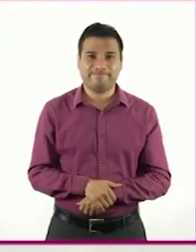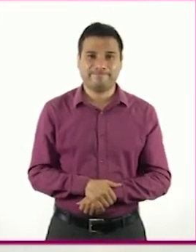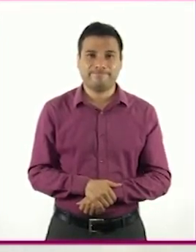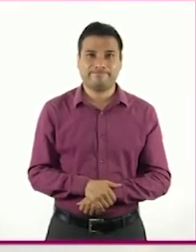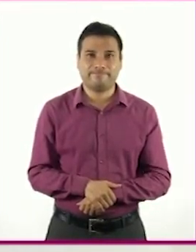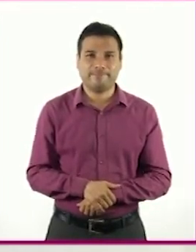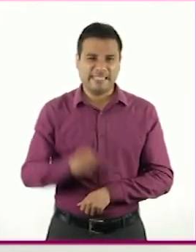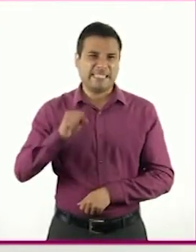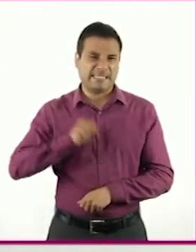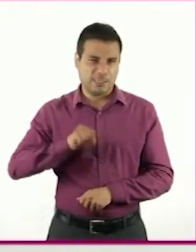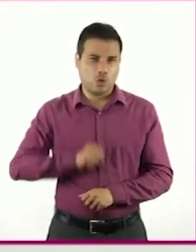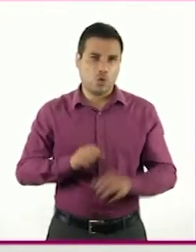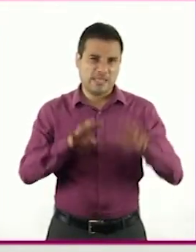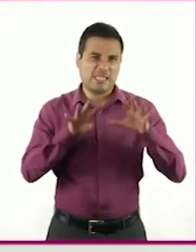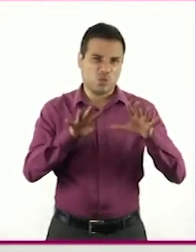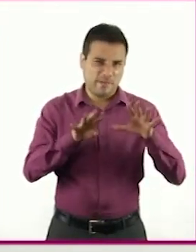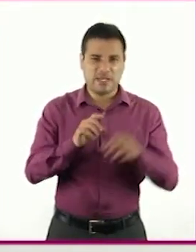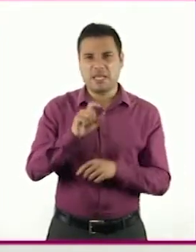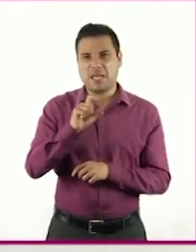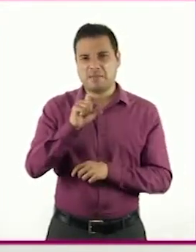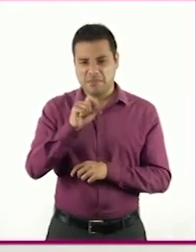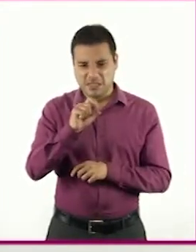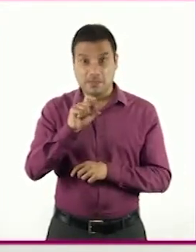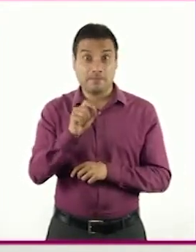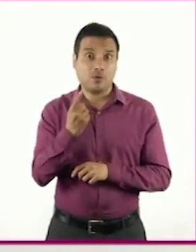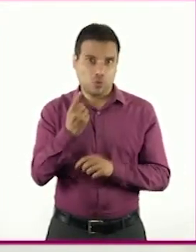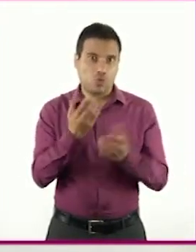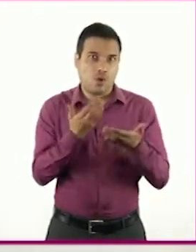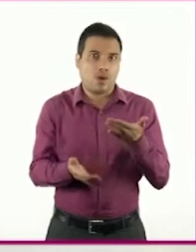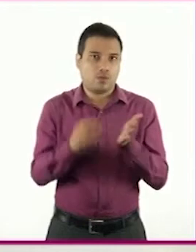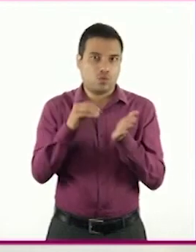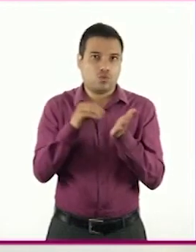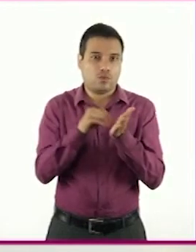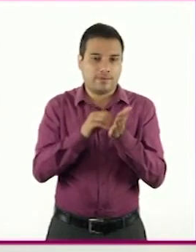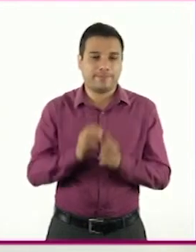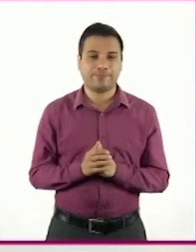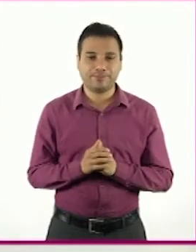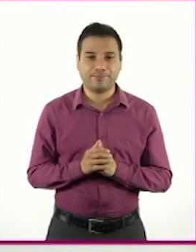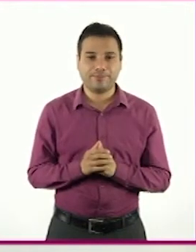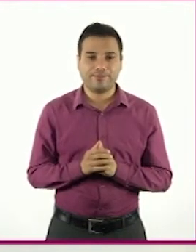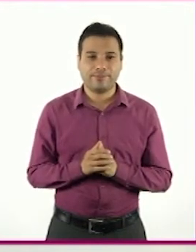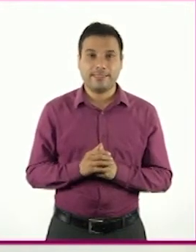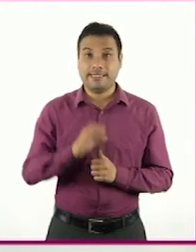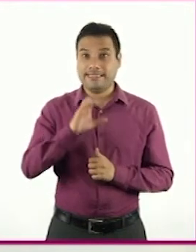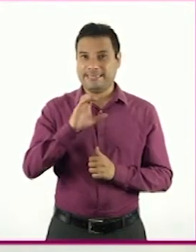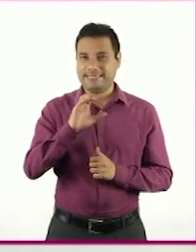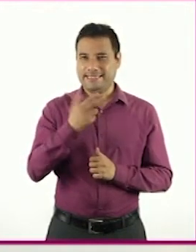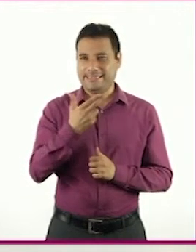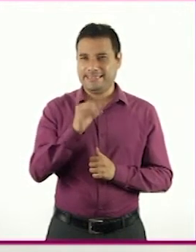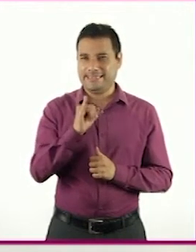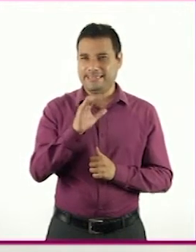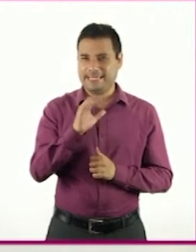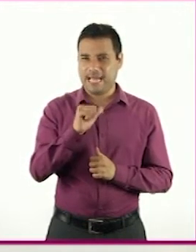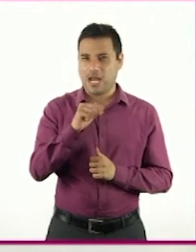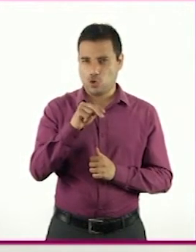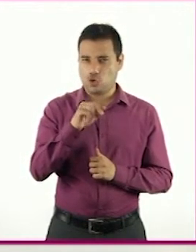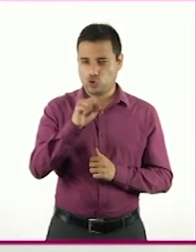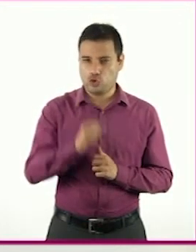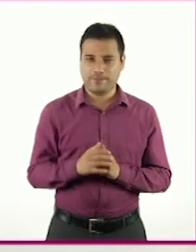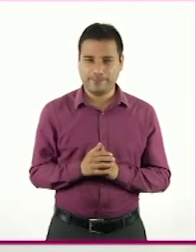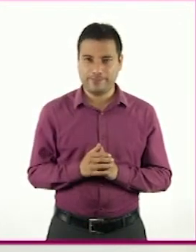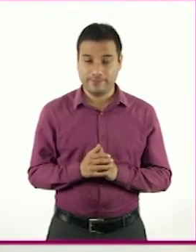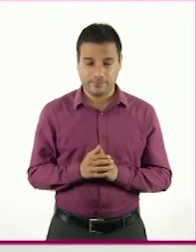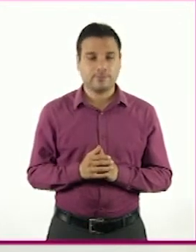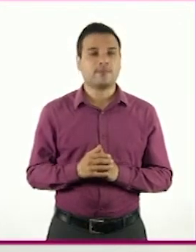del siglo XIX, XX y hasta el XXI. La población chicana en los Estados Unidos de América ha pasado